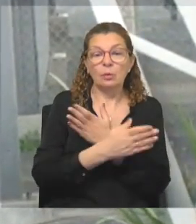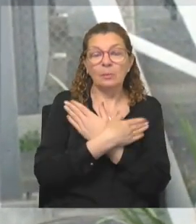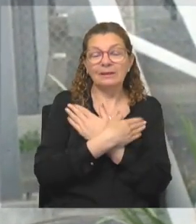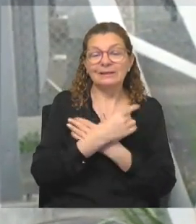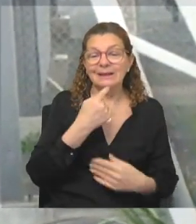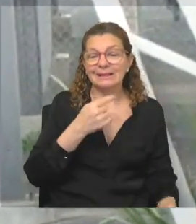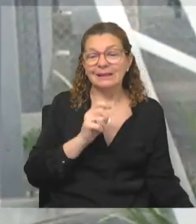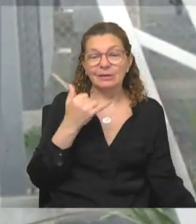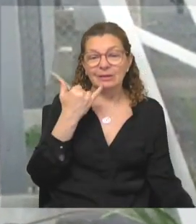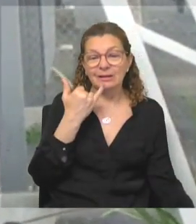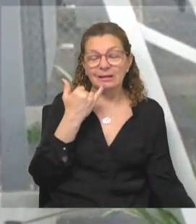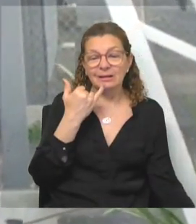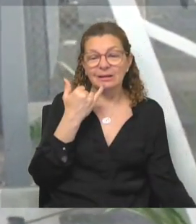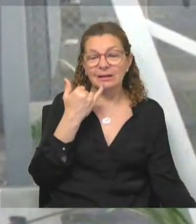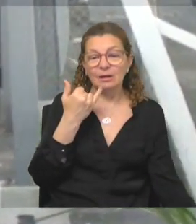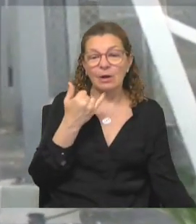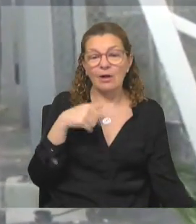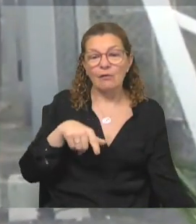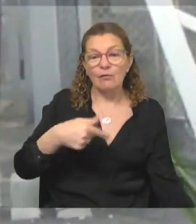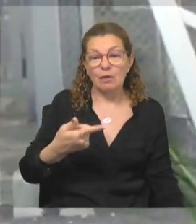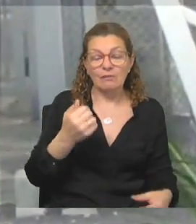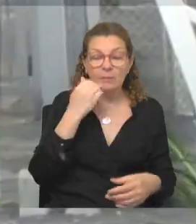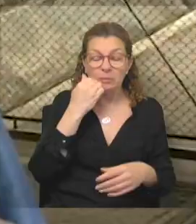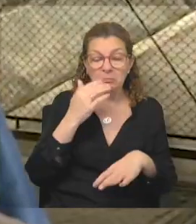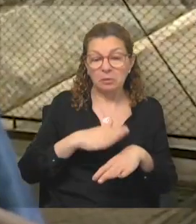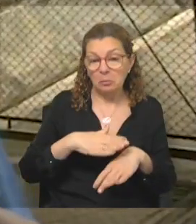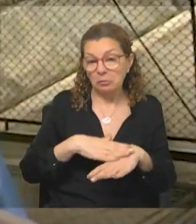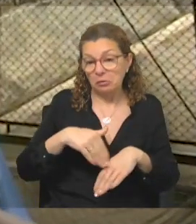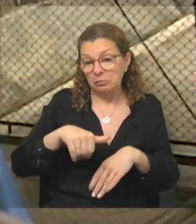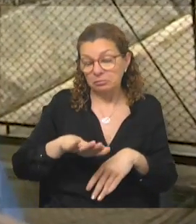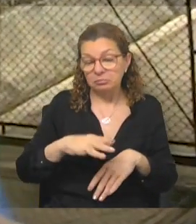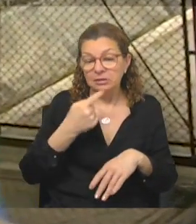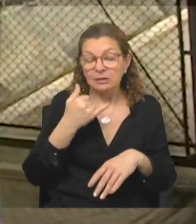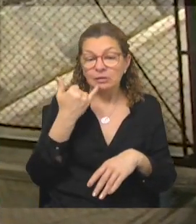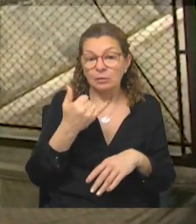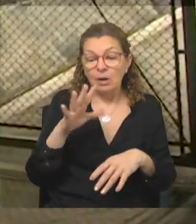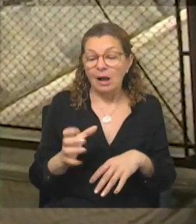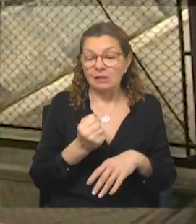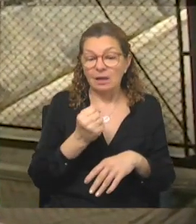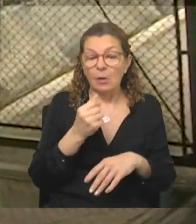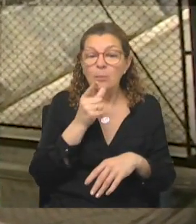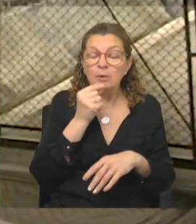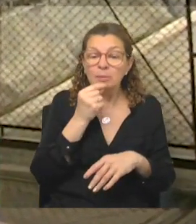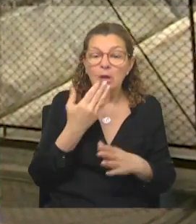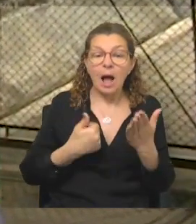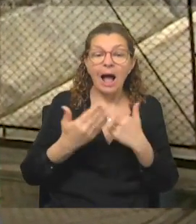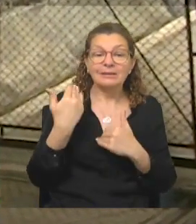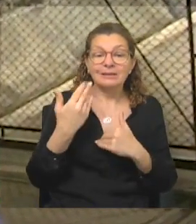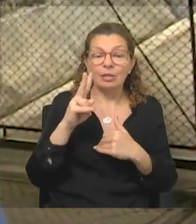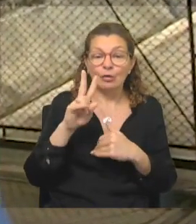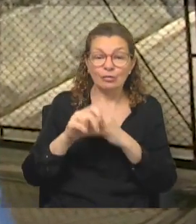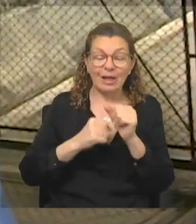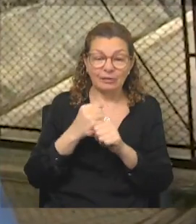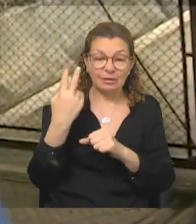celular de Alejandro astesiano sea devuelto al ex jefe de seguridad presidencial el dispositivo fue incautado por la policía hace más de dos años y se le